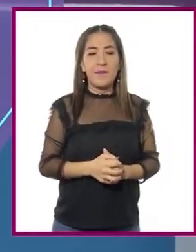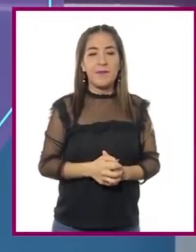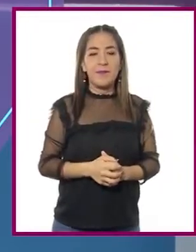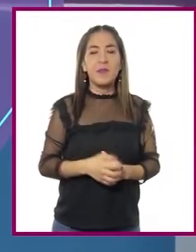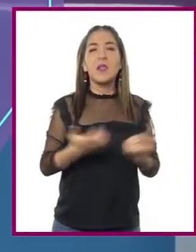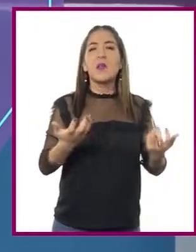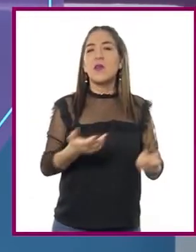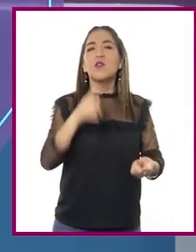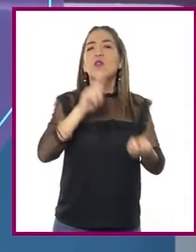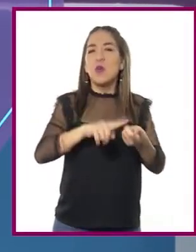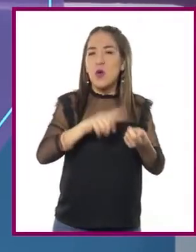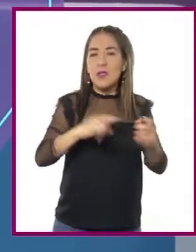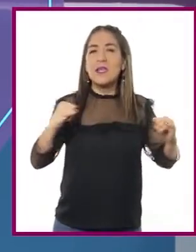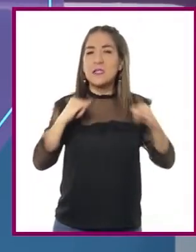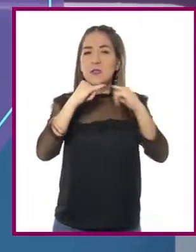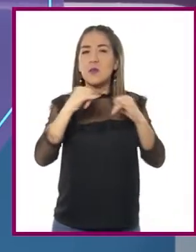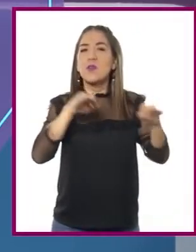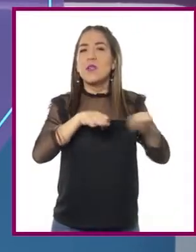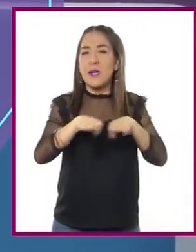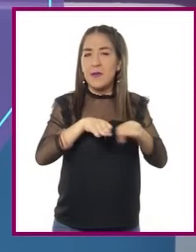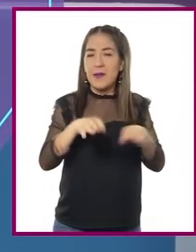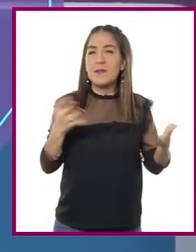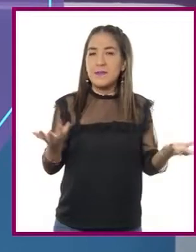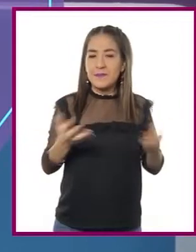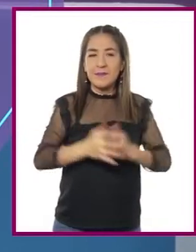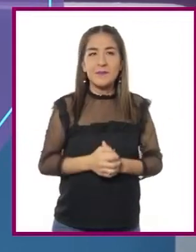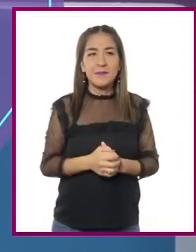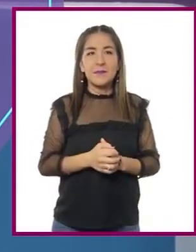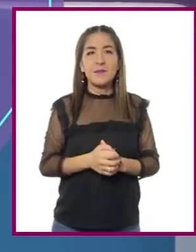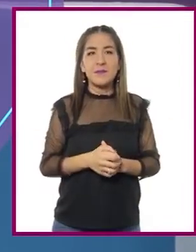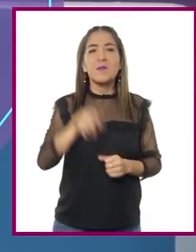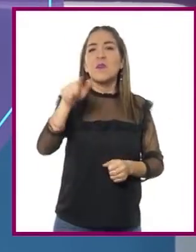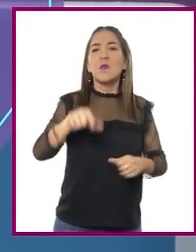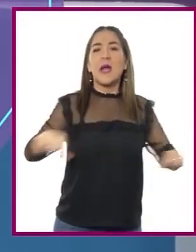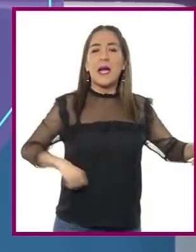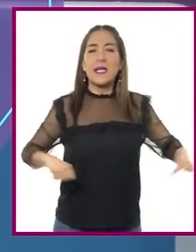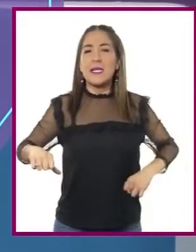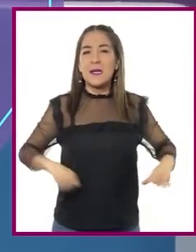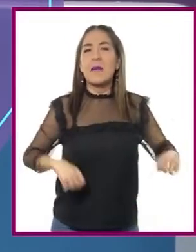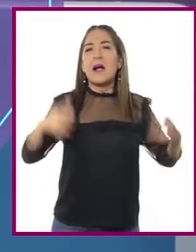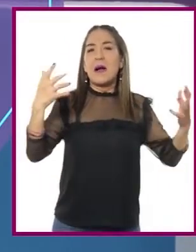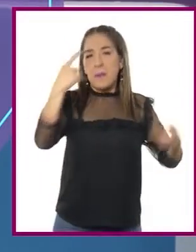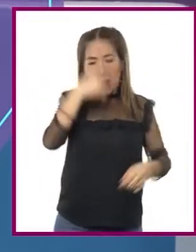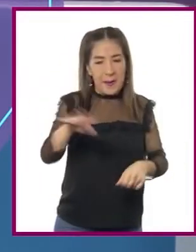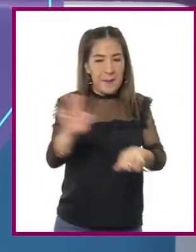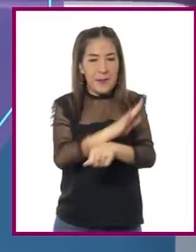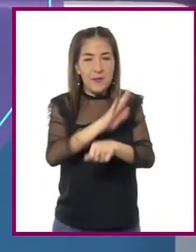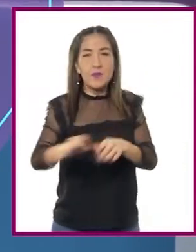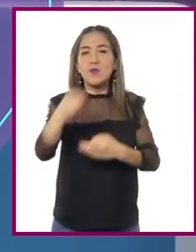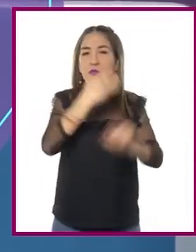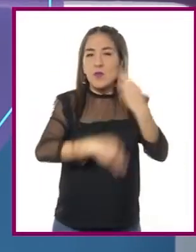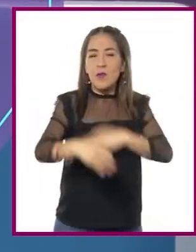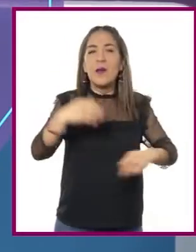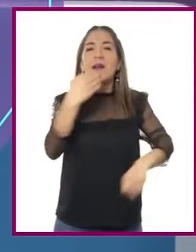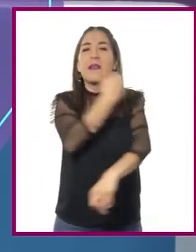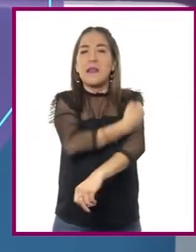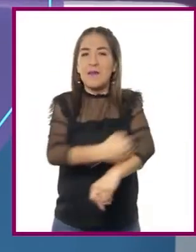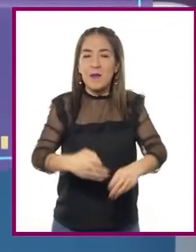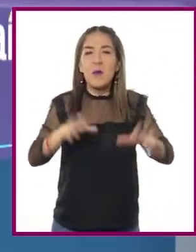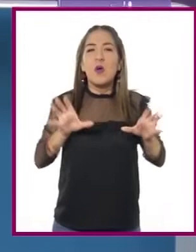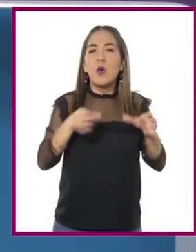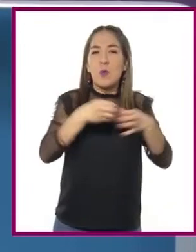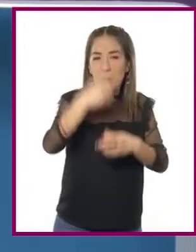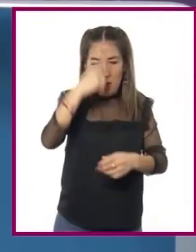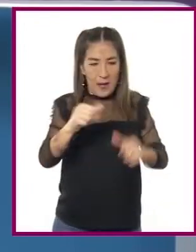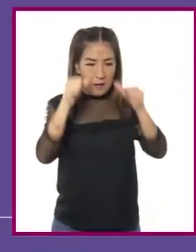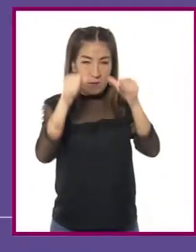qué tipo de instituciones trabajan? ¿Qué actos realizan en beneficio de la familia y de su comunidad o del